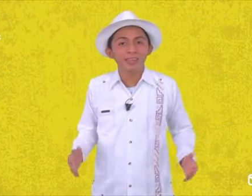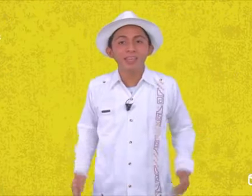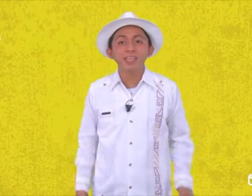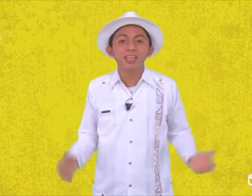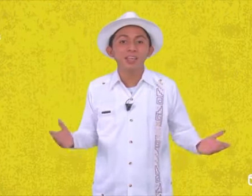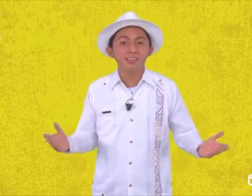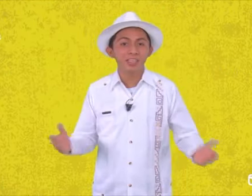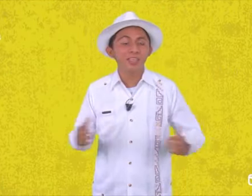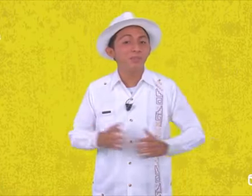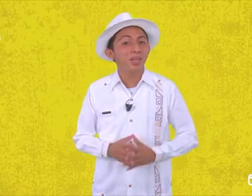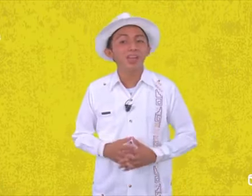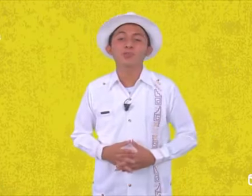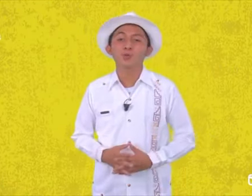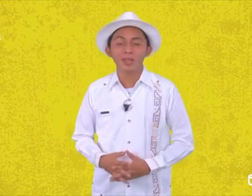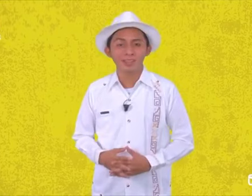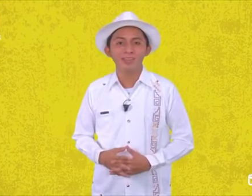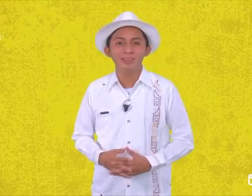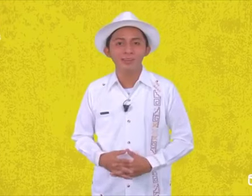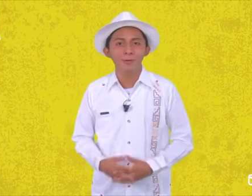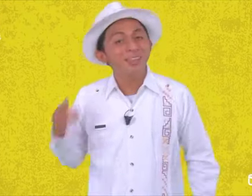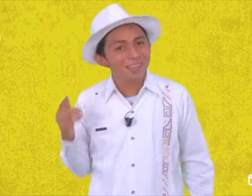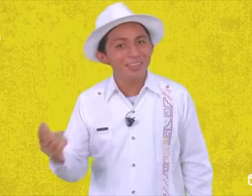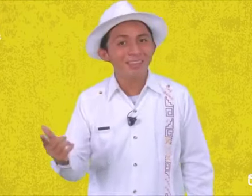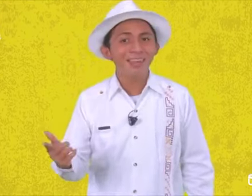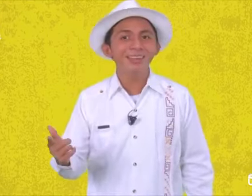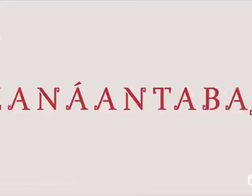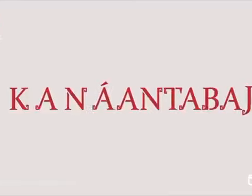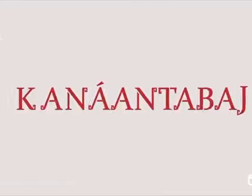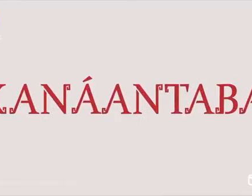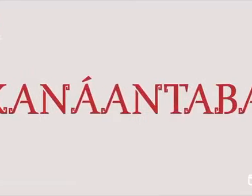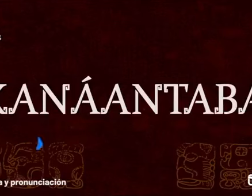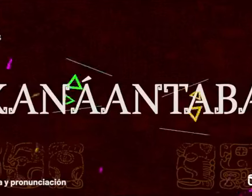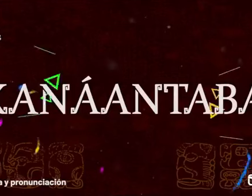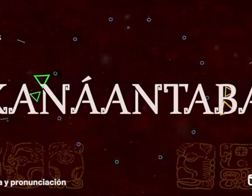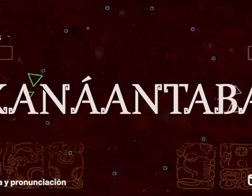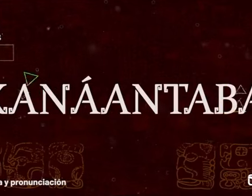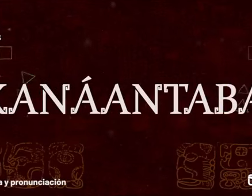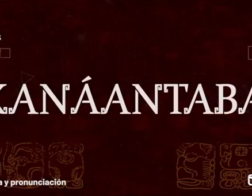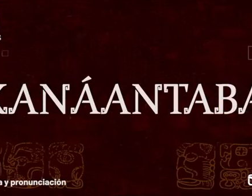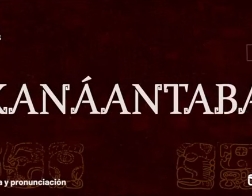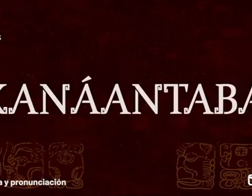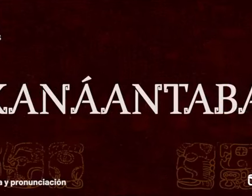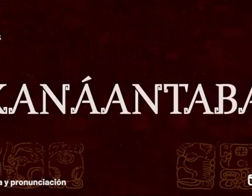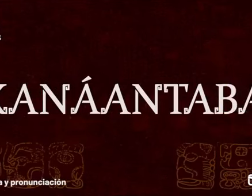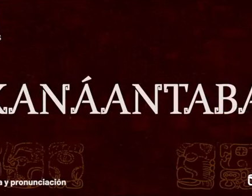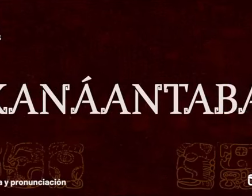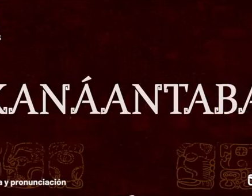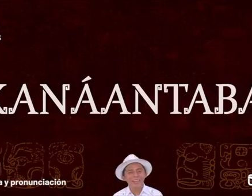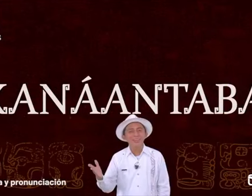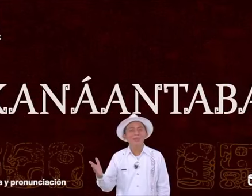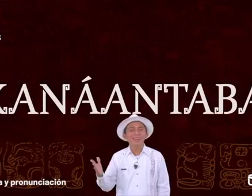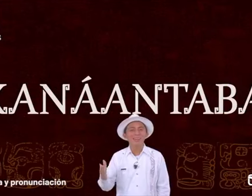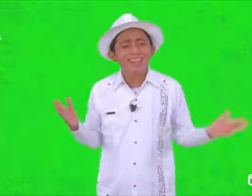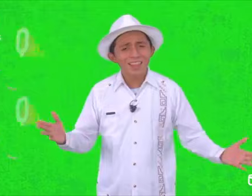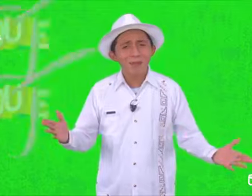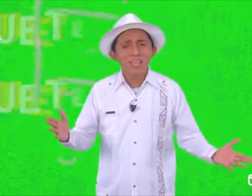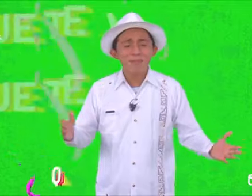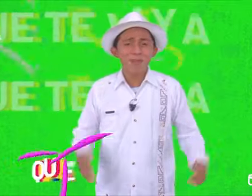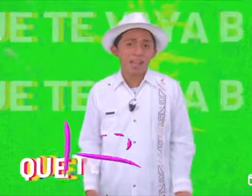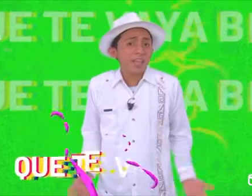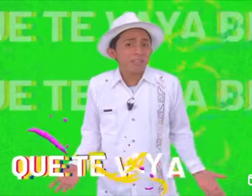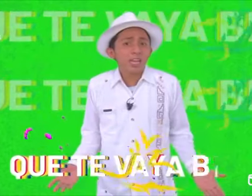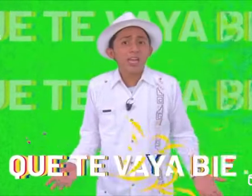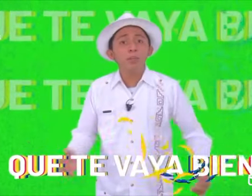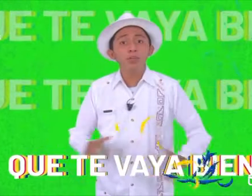preocupa bastante y quieres que llegue bien a su lugar de destino. Y se dice cananta va, cananta va, cananta va. Que te vaya